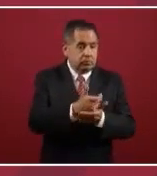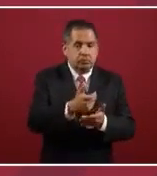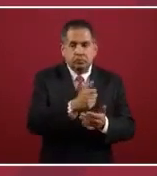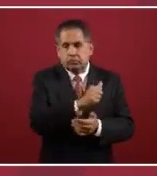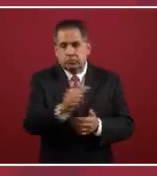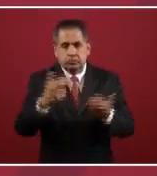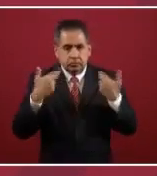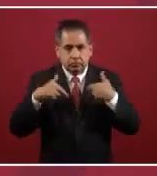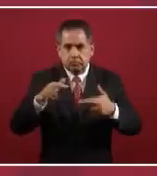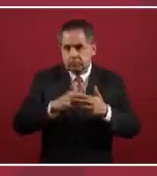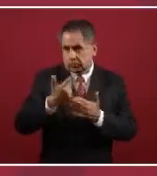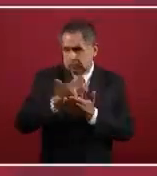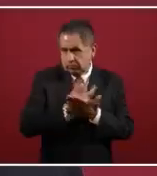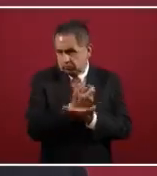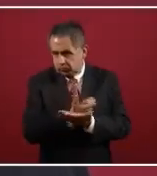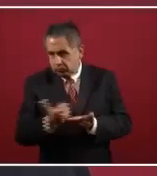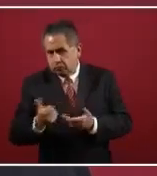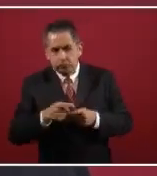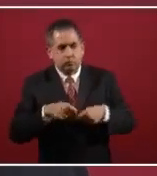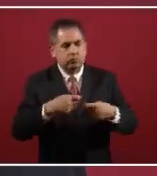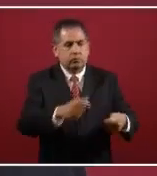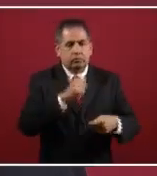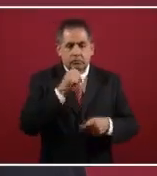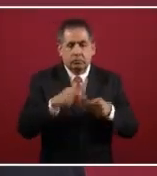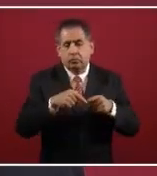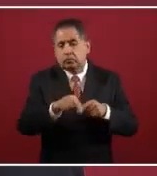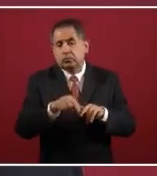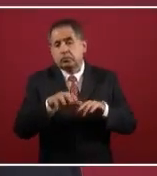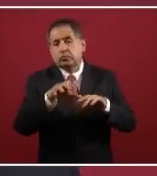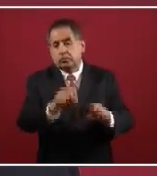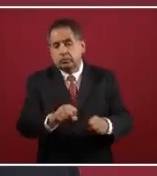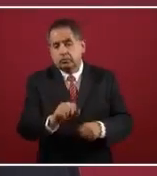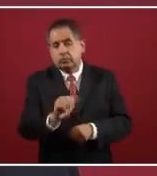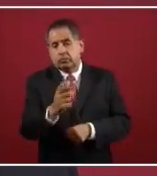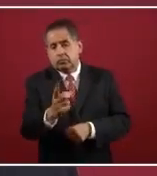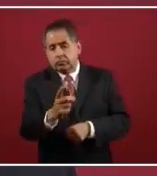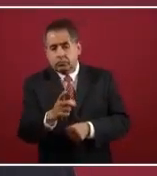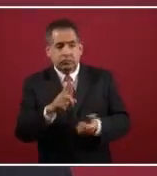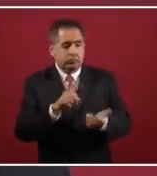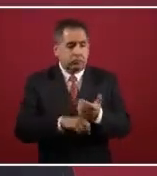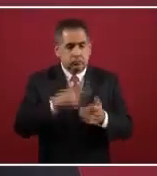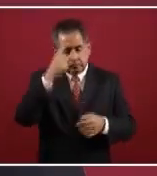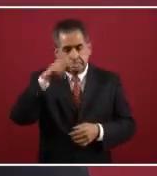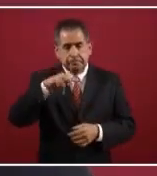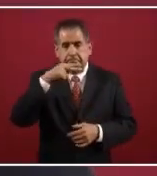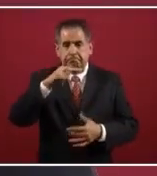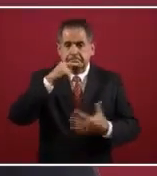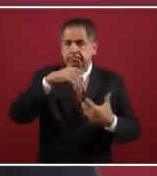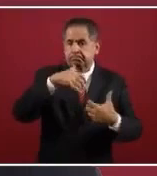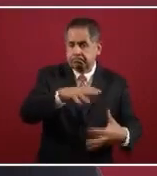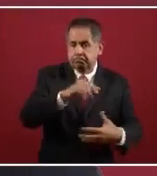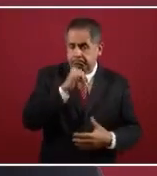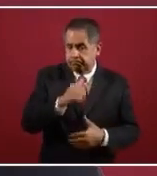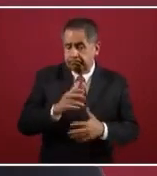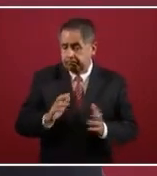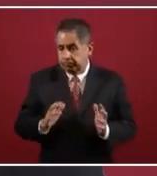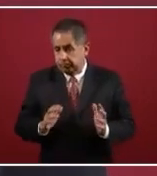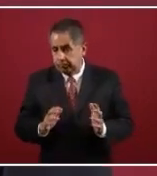nómina, no hay para cerrar el año, no hay para los aguinaldos,